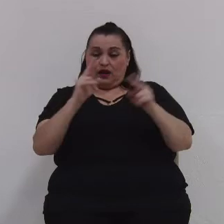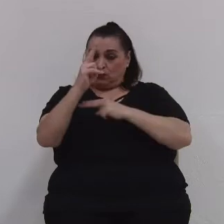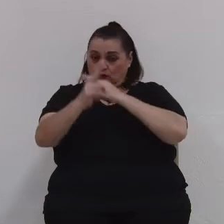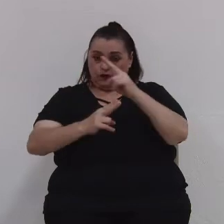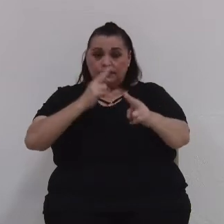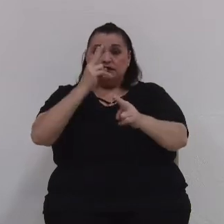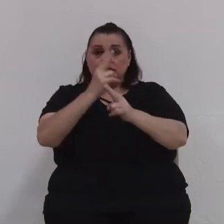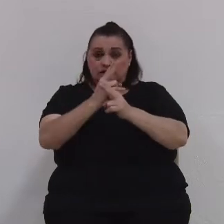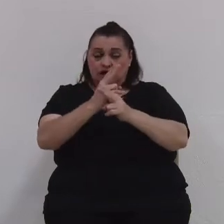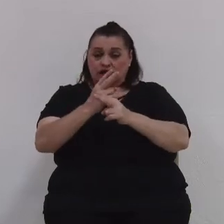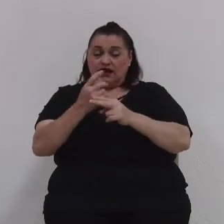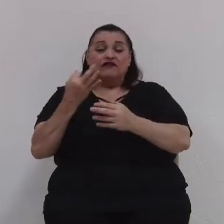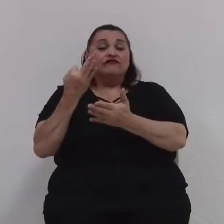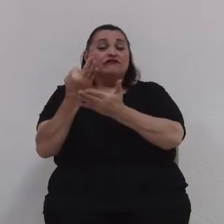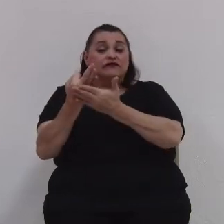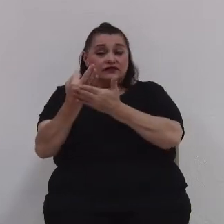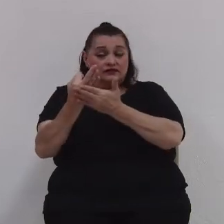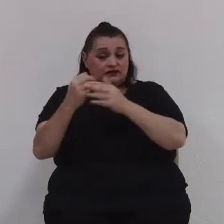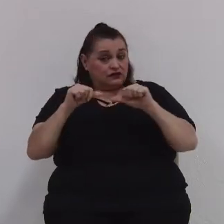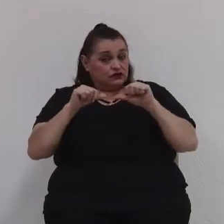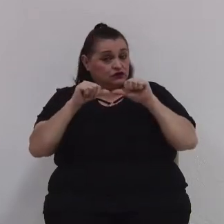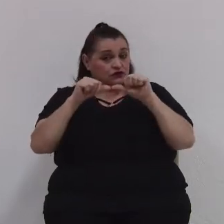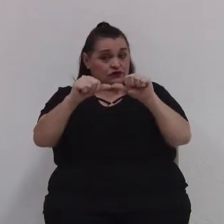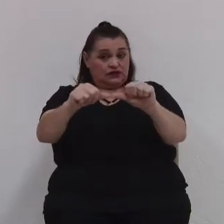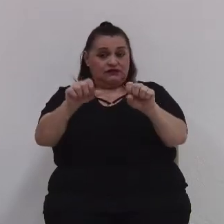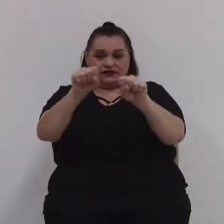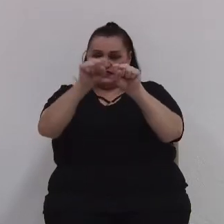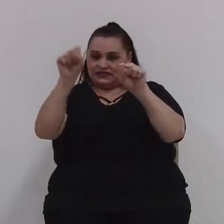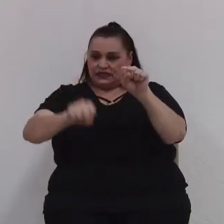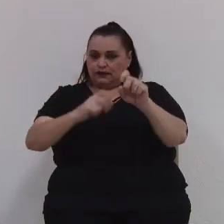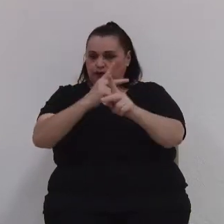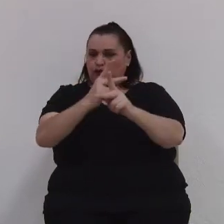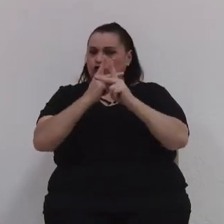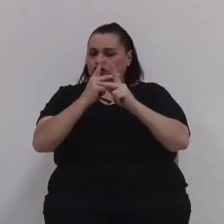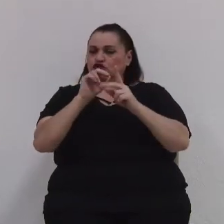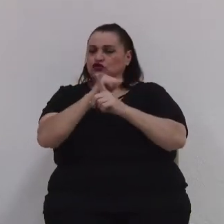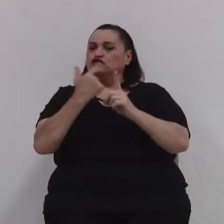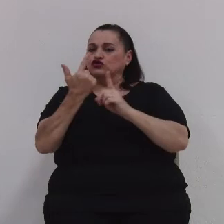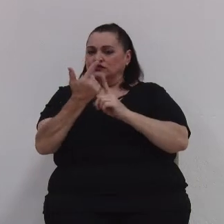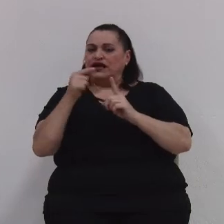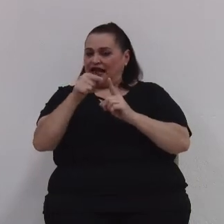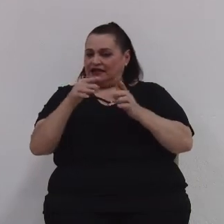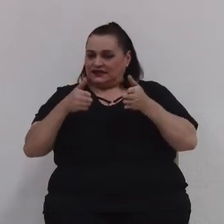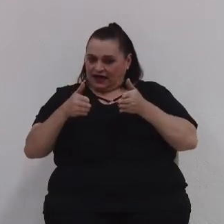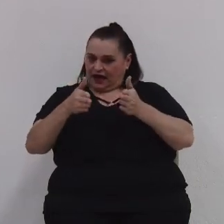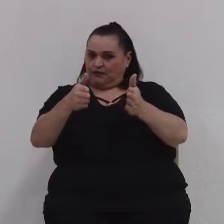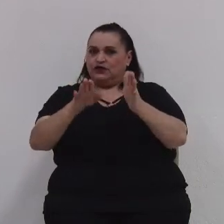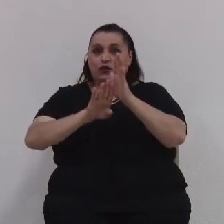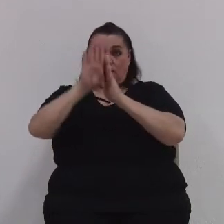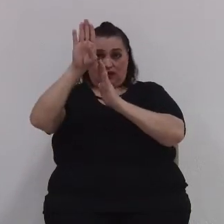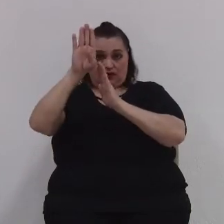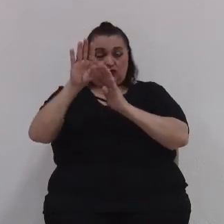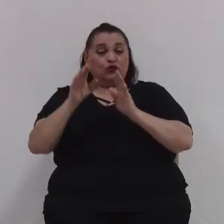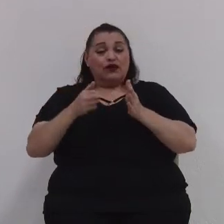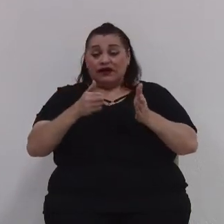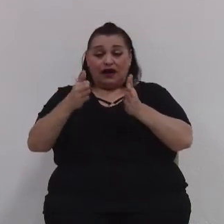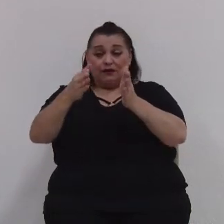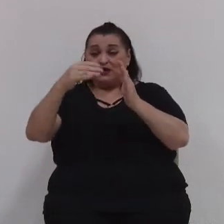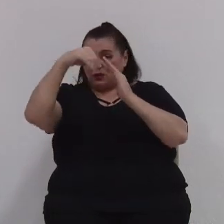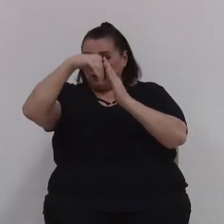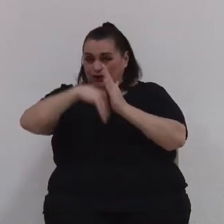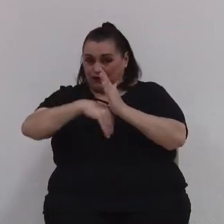universalizar y financiar de manera sostenida los sistemas de protección social. Ese es el camino alto. ¿Cuál es el camino bajo? El